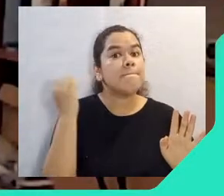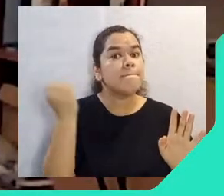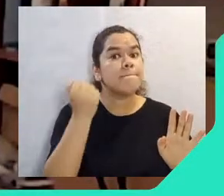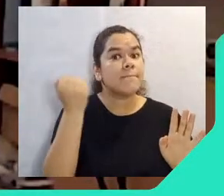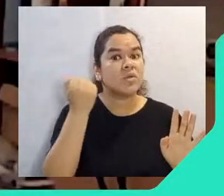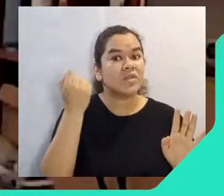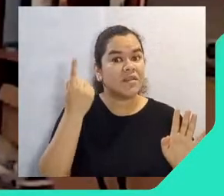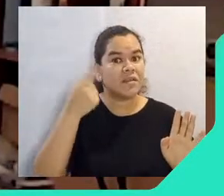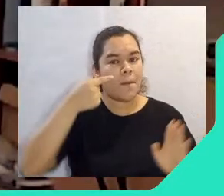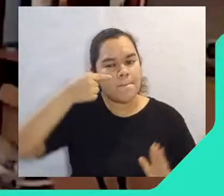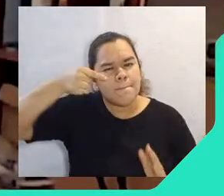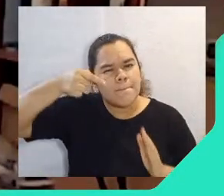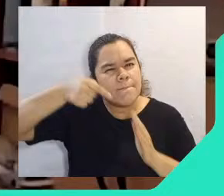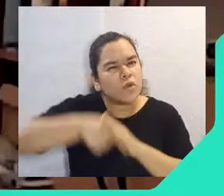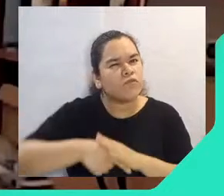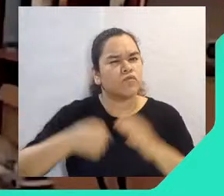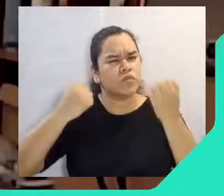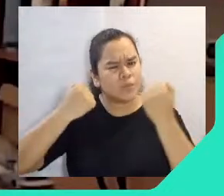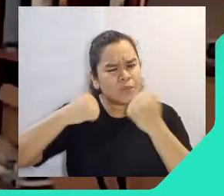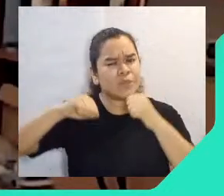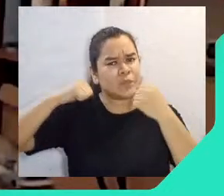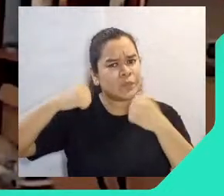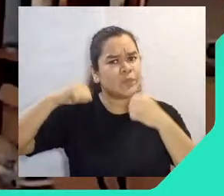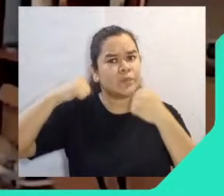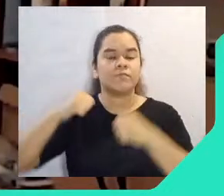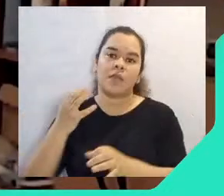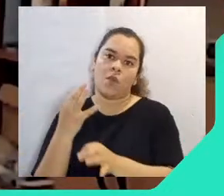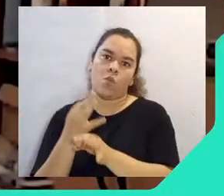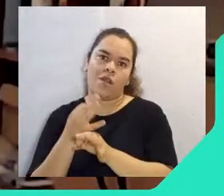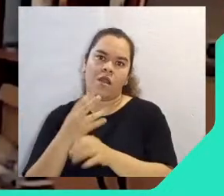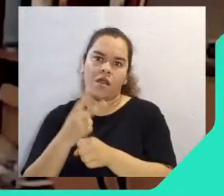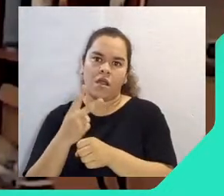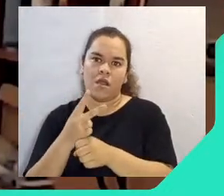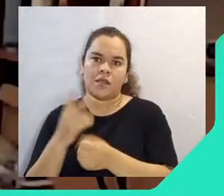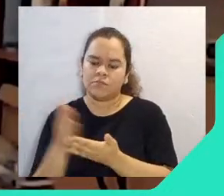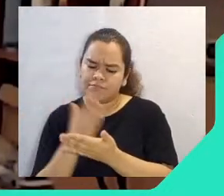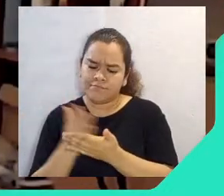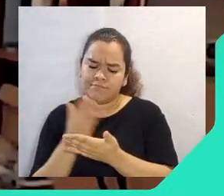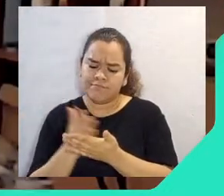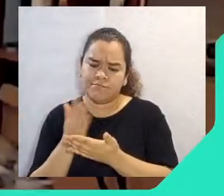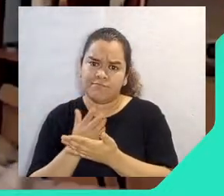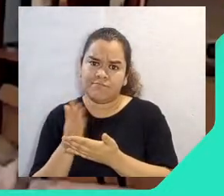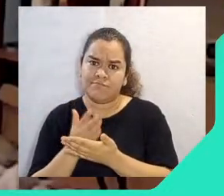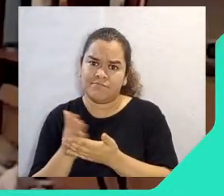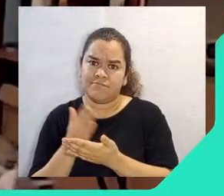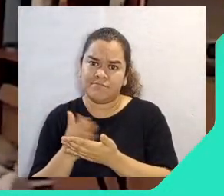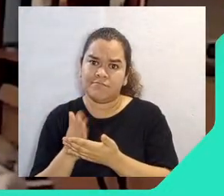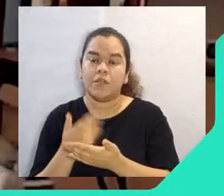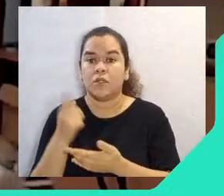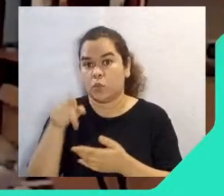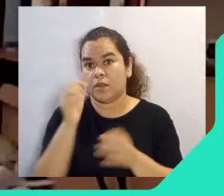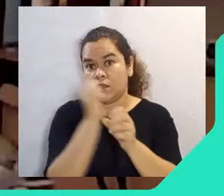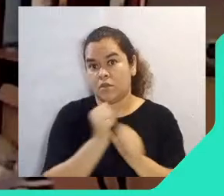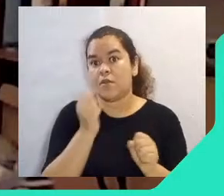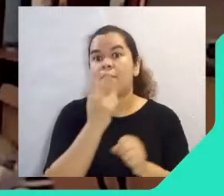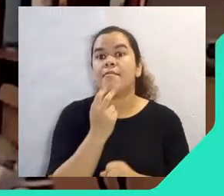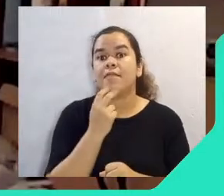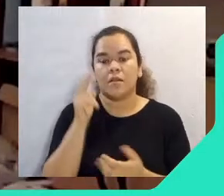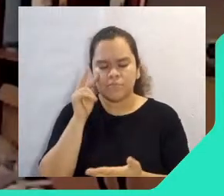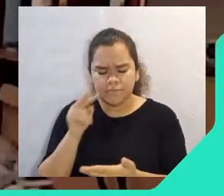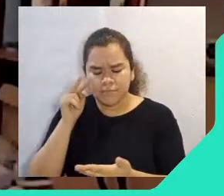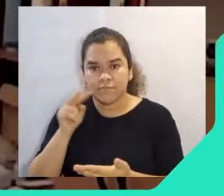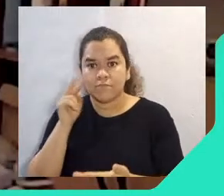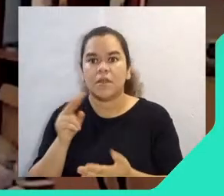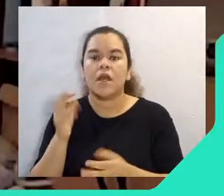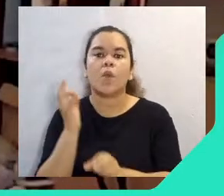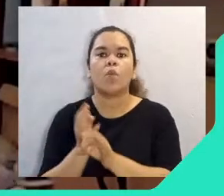ustedes hagan un fuerte repaso de los conocimientos del secundario, particularmente si van a estudiar ingeniería electricista, aquellos